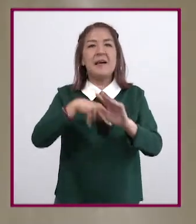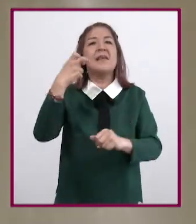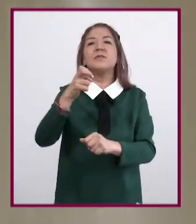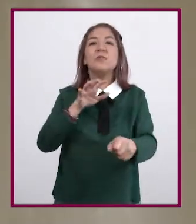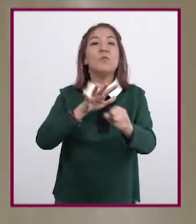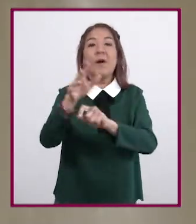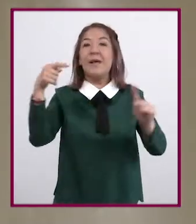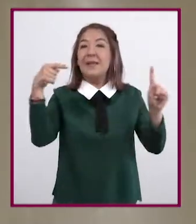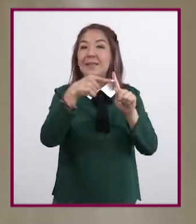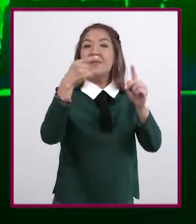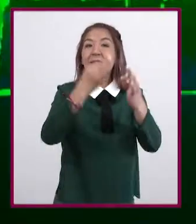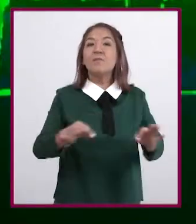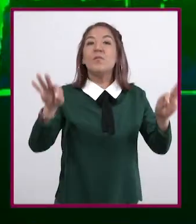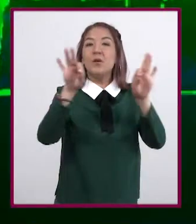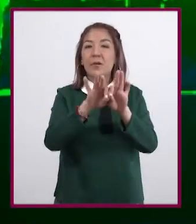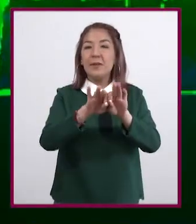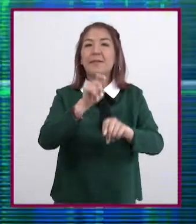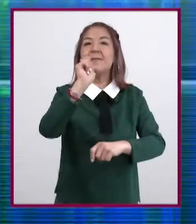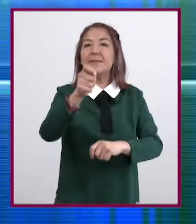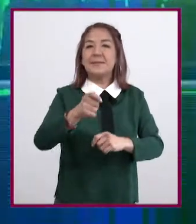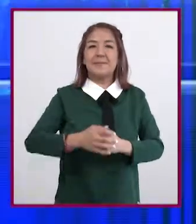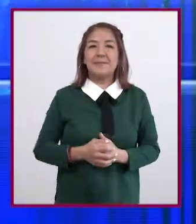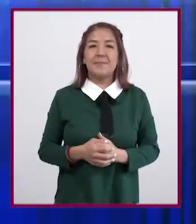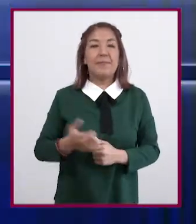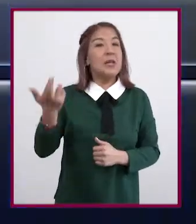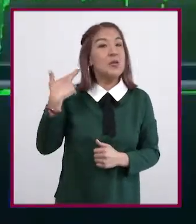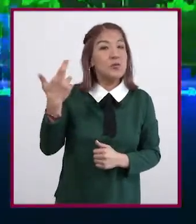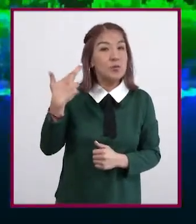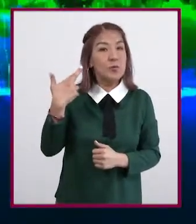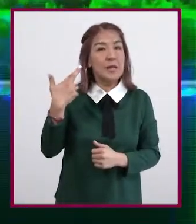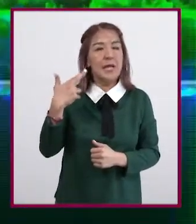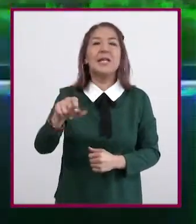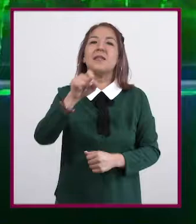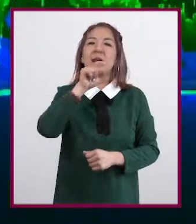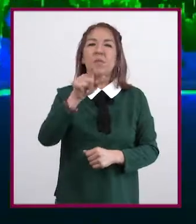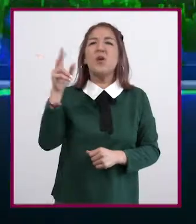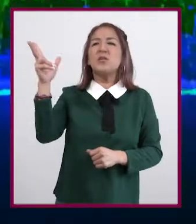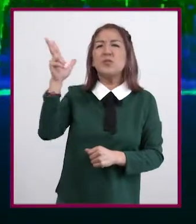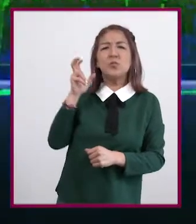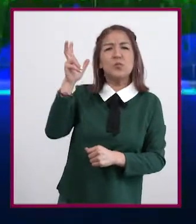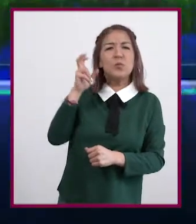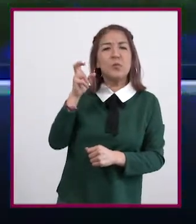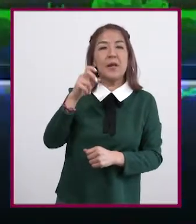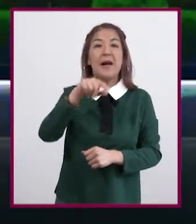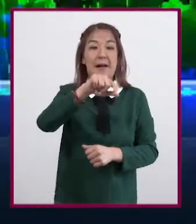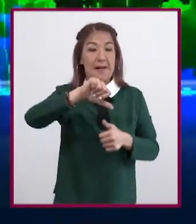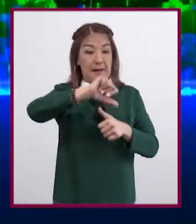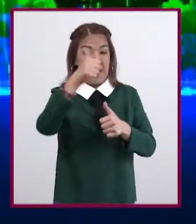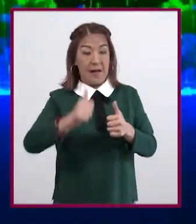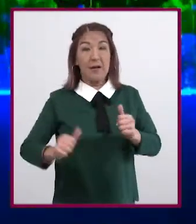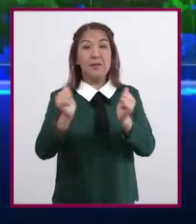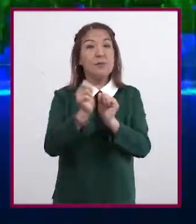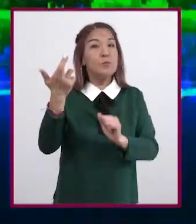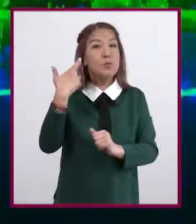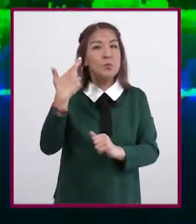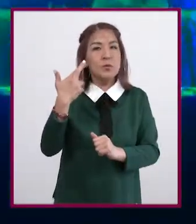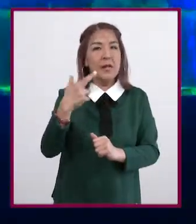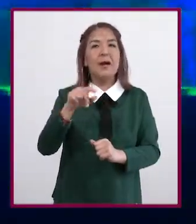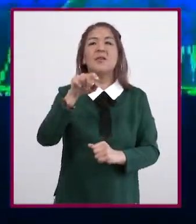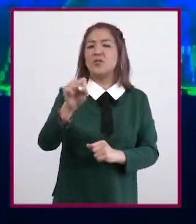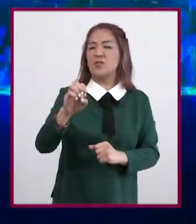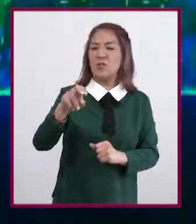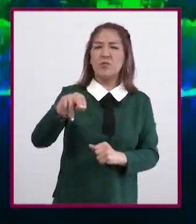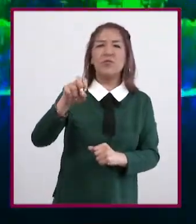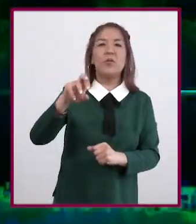punto focal es el sonido y también la escucha. el arte sonoro también toma en cuenta a la gente